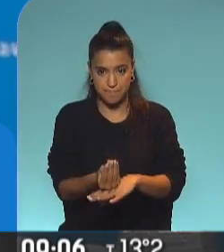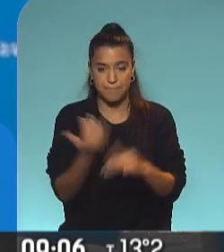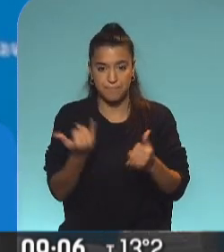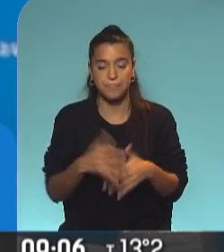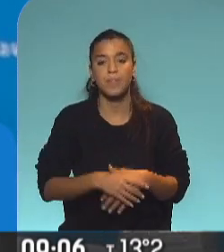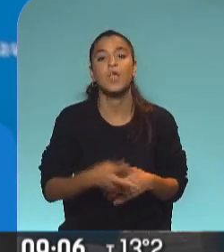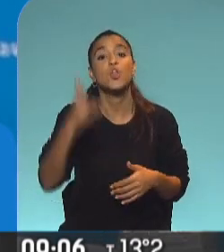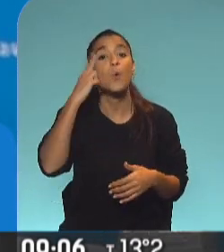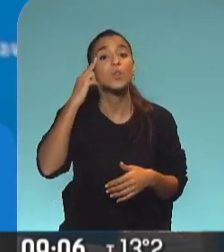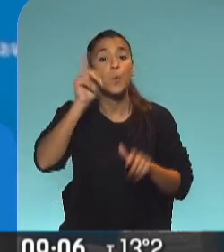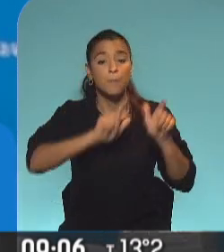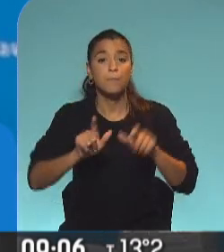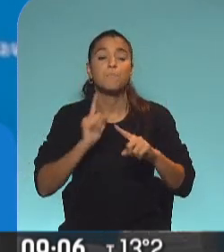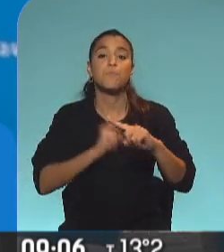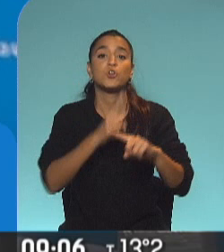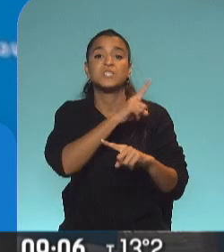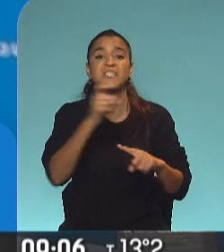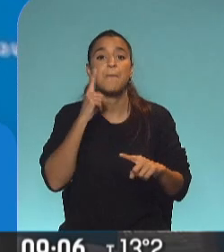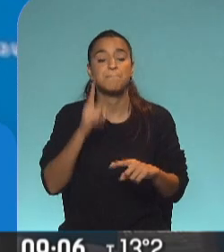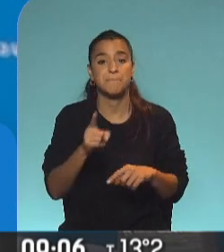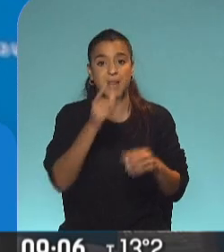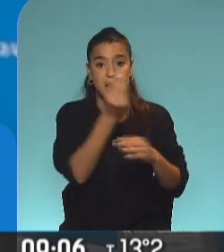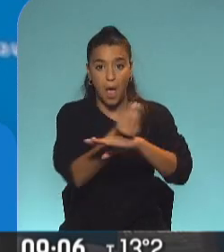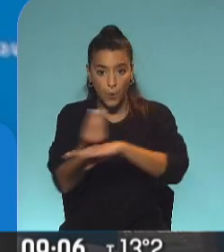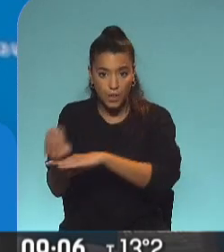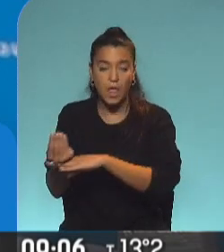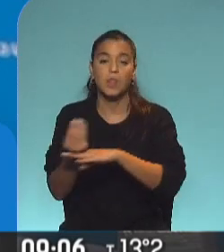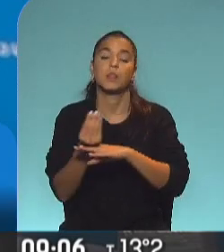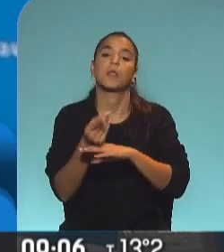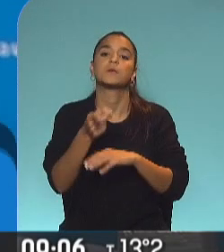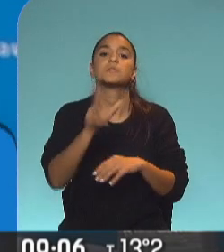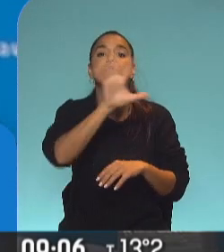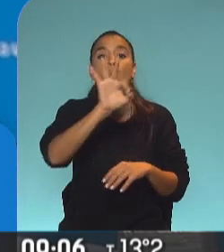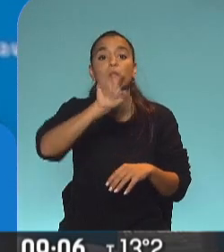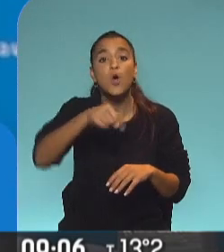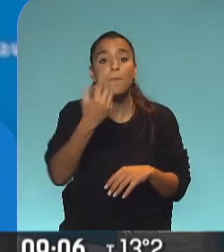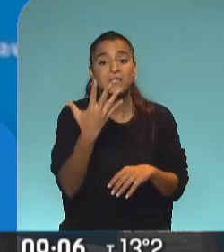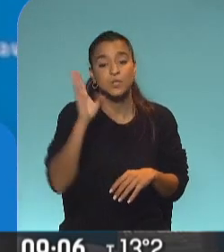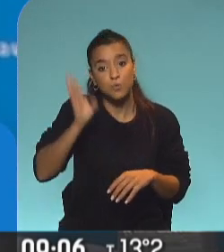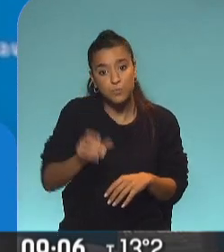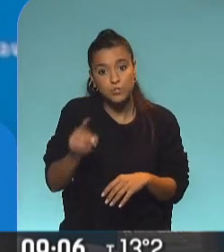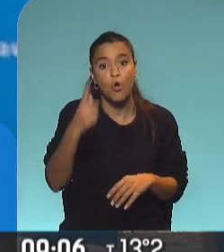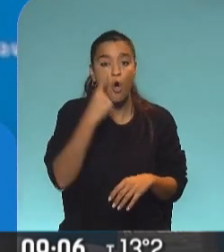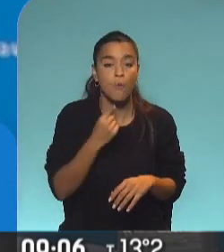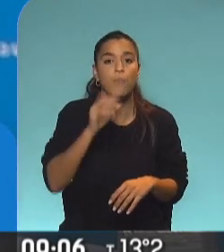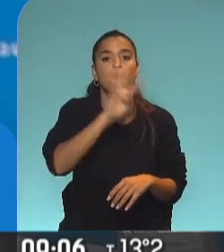Son 99 casos cada 100.000 habitantes, la tasa de incidencia, 50,5% afecta a